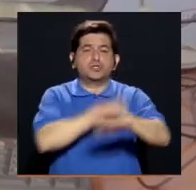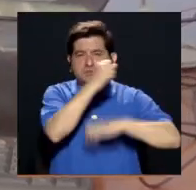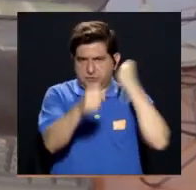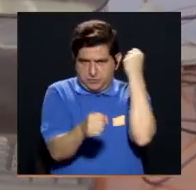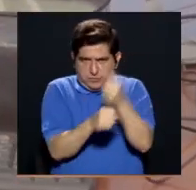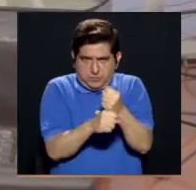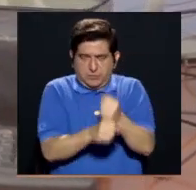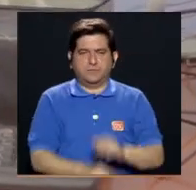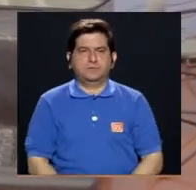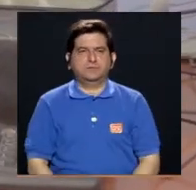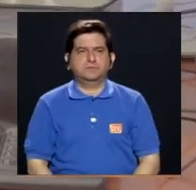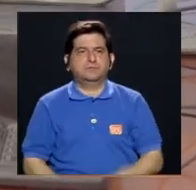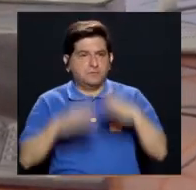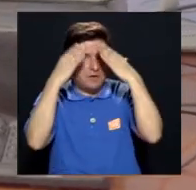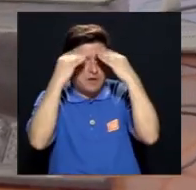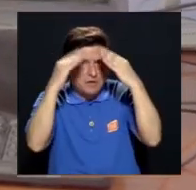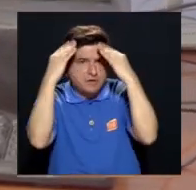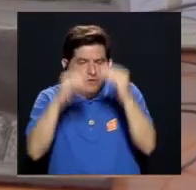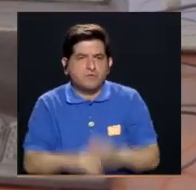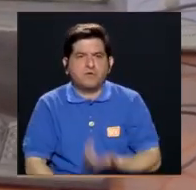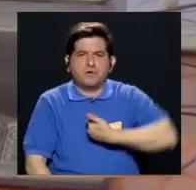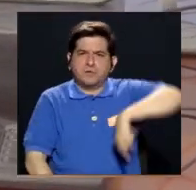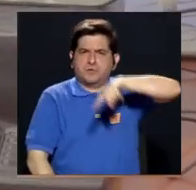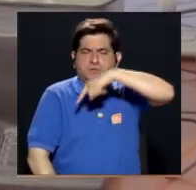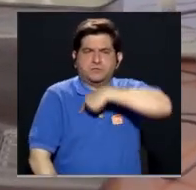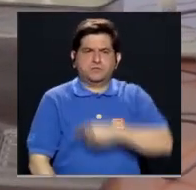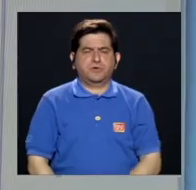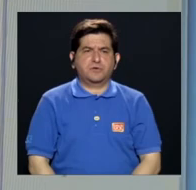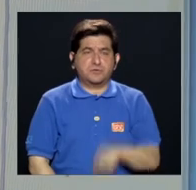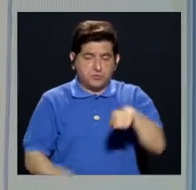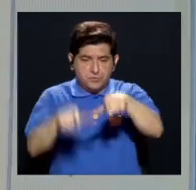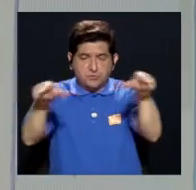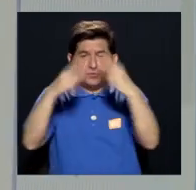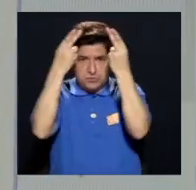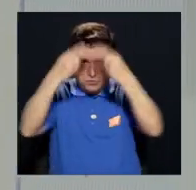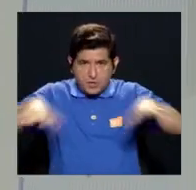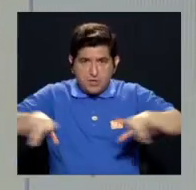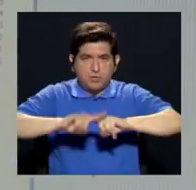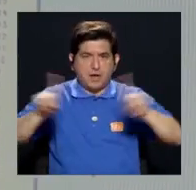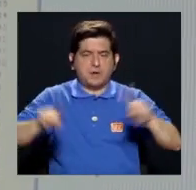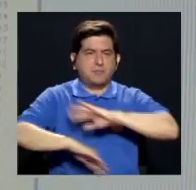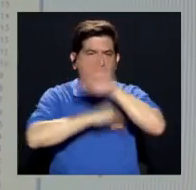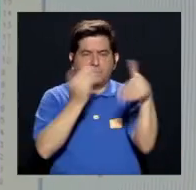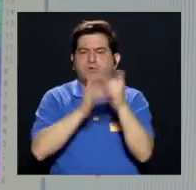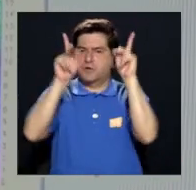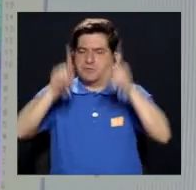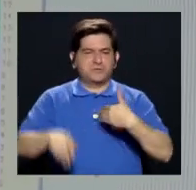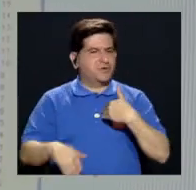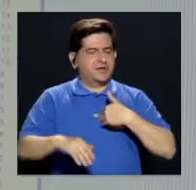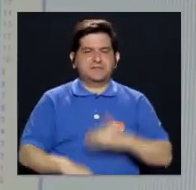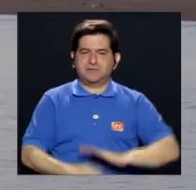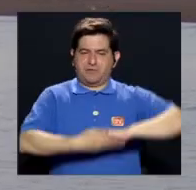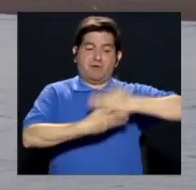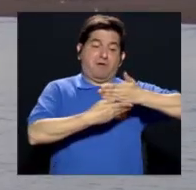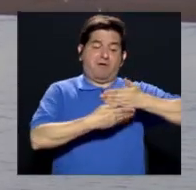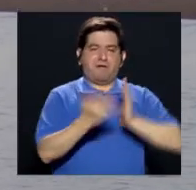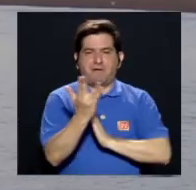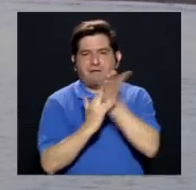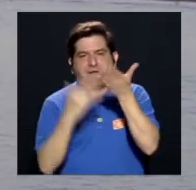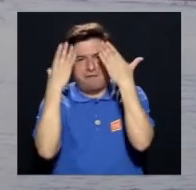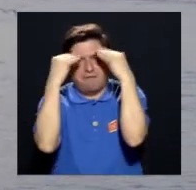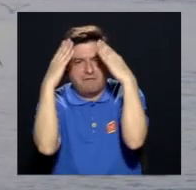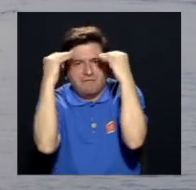5 años y la información la estábamos poniendo en la página, pero no todo el mundo tiene una computadora para accesar esa